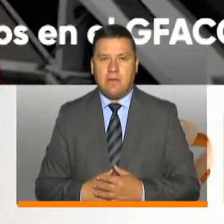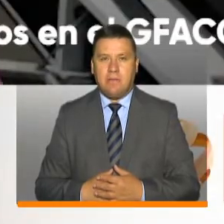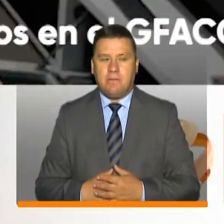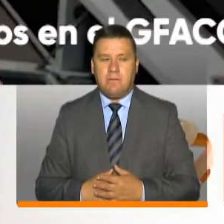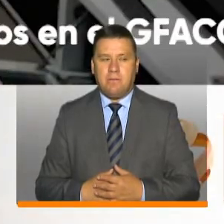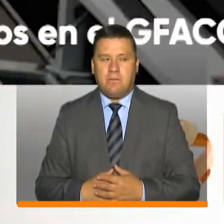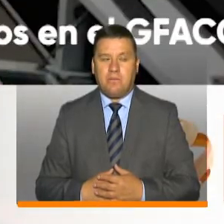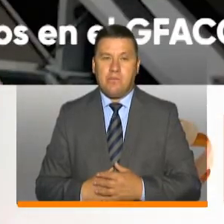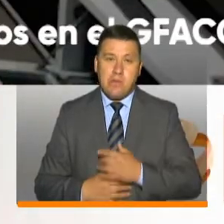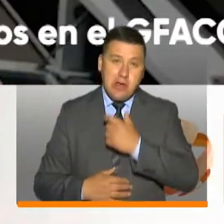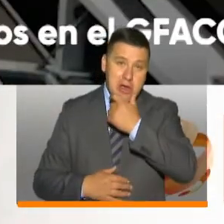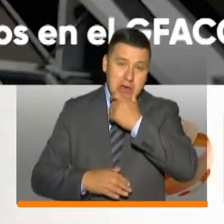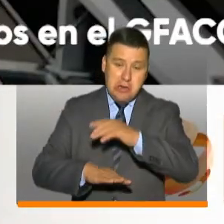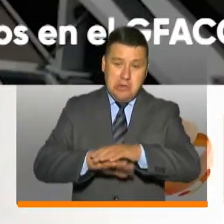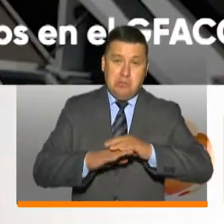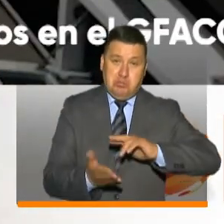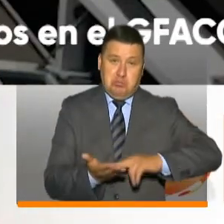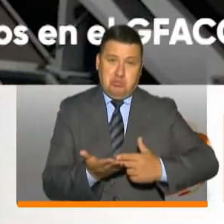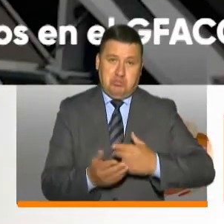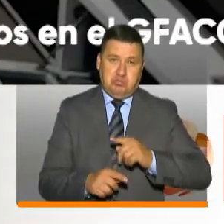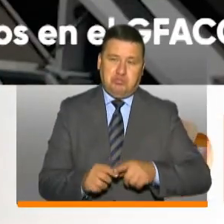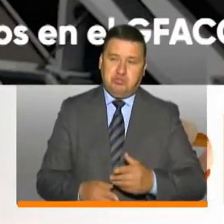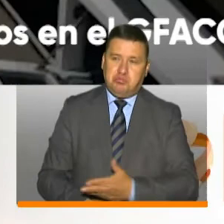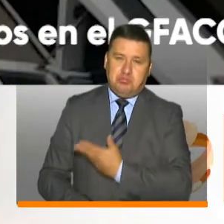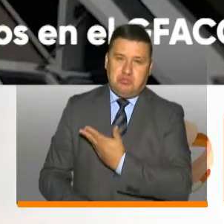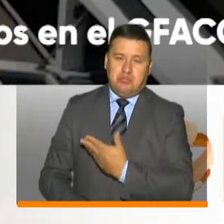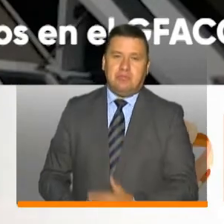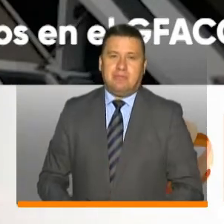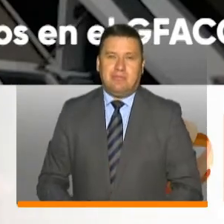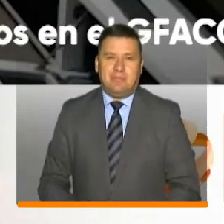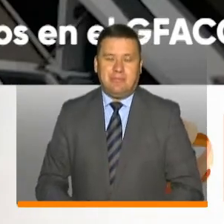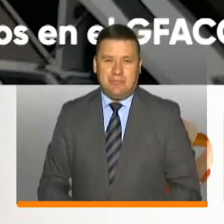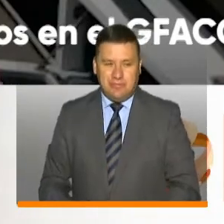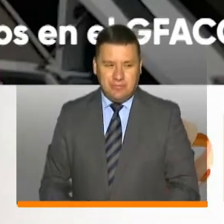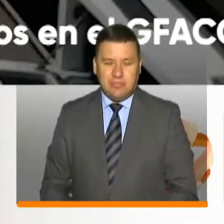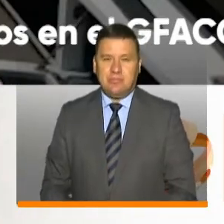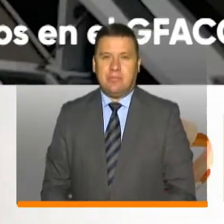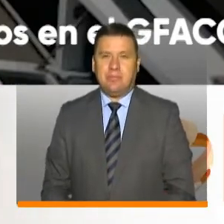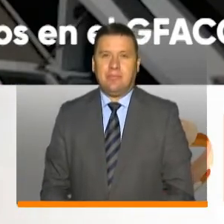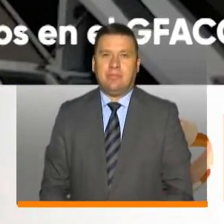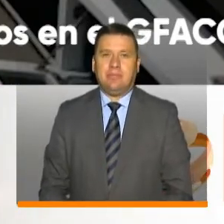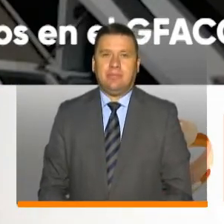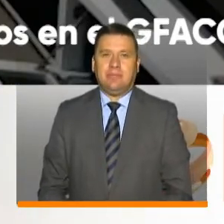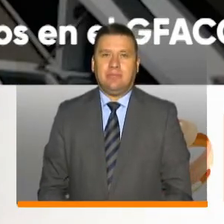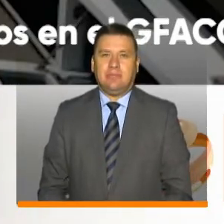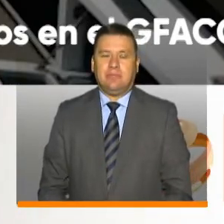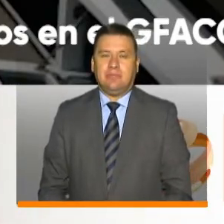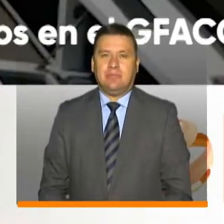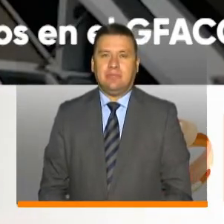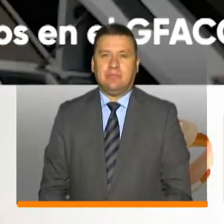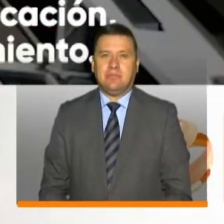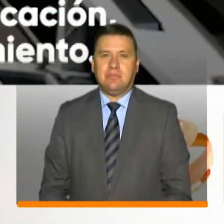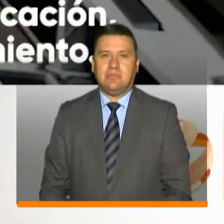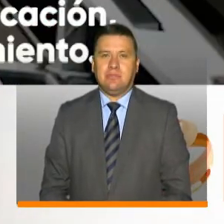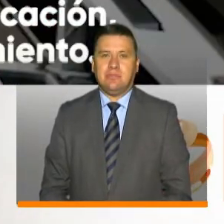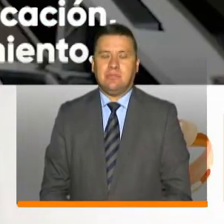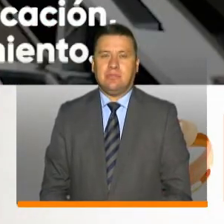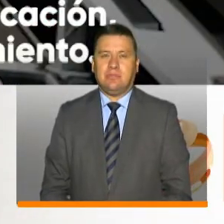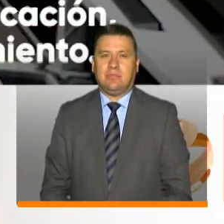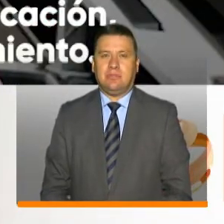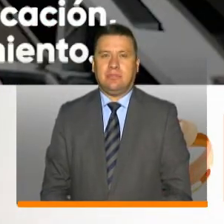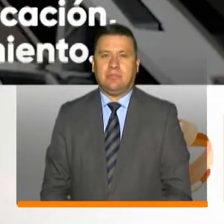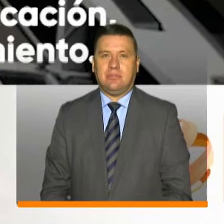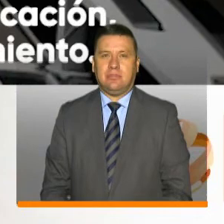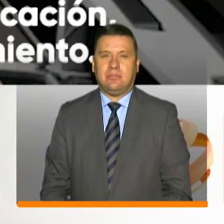It's Peter here, and I'm really looking forward to seeing all of you at the GFAC conference. So I'm going to be